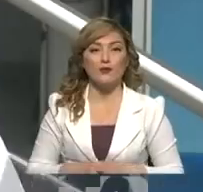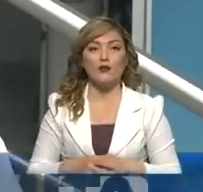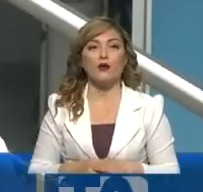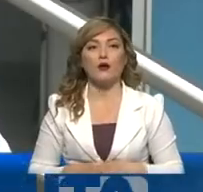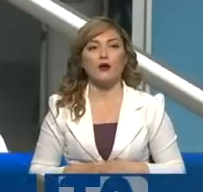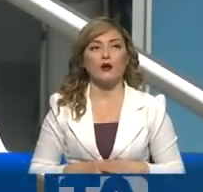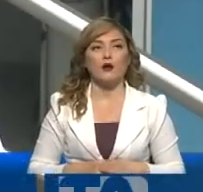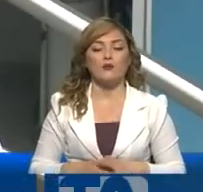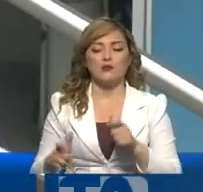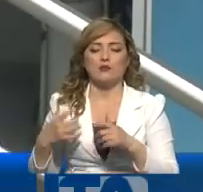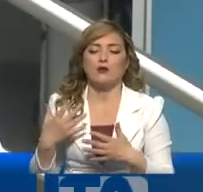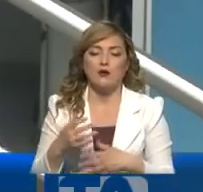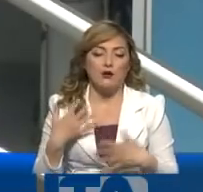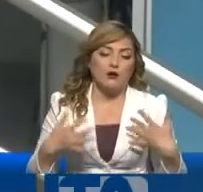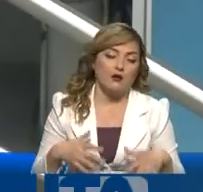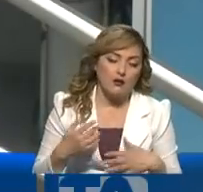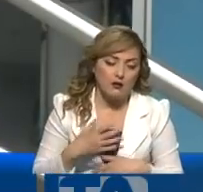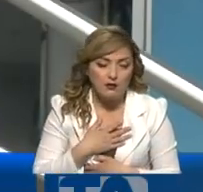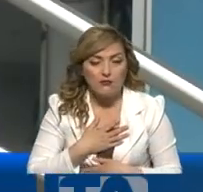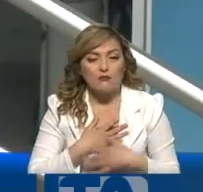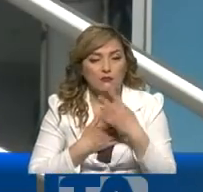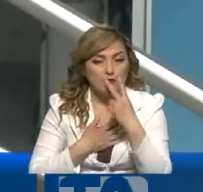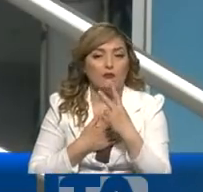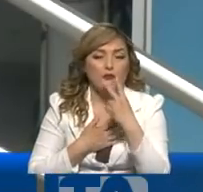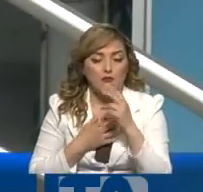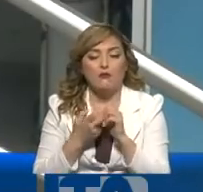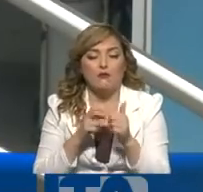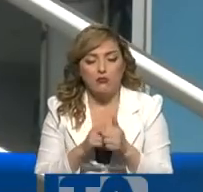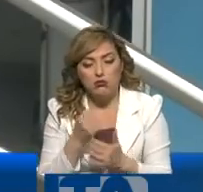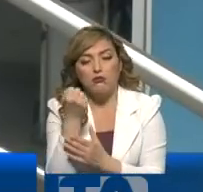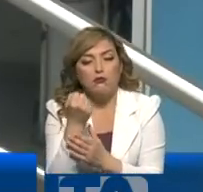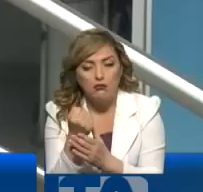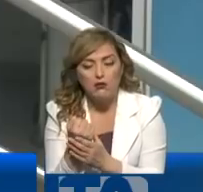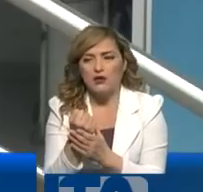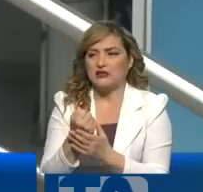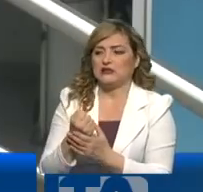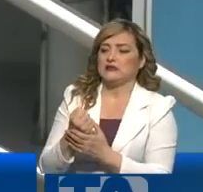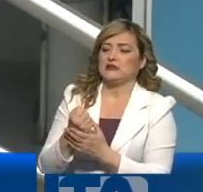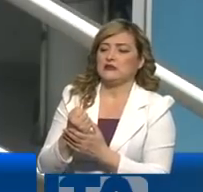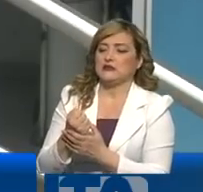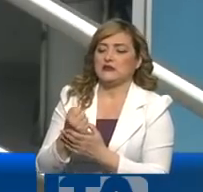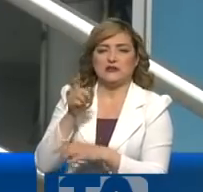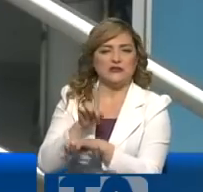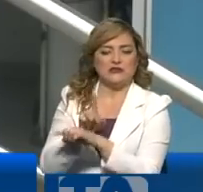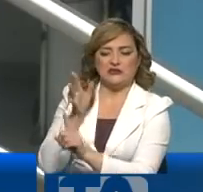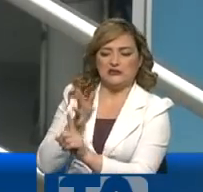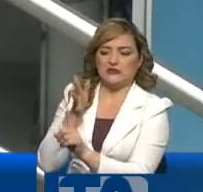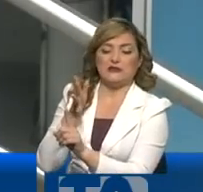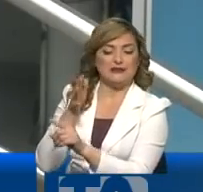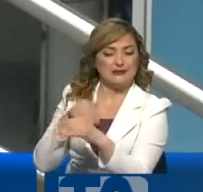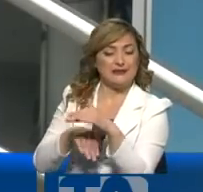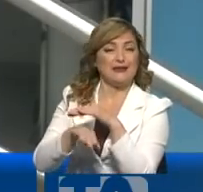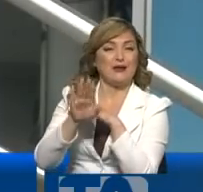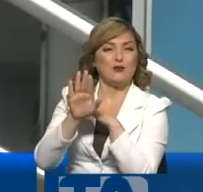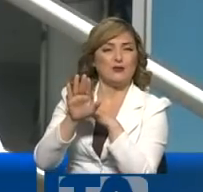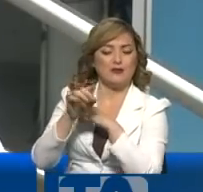muy extremas, con compromiso respiratorio muy severo, que a veces al poco rato de que están ingresando a